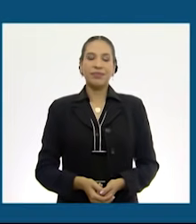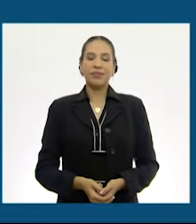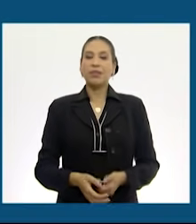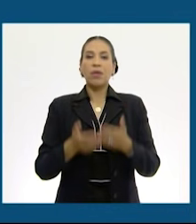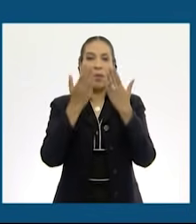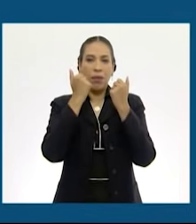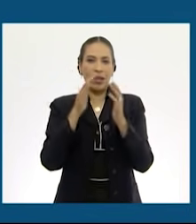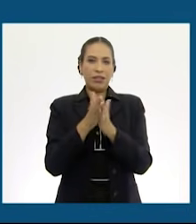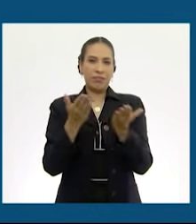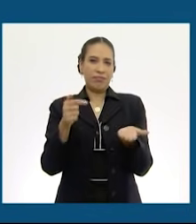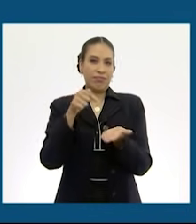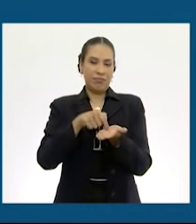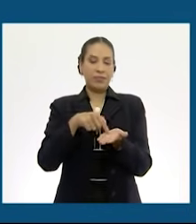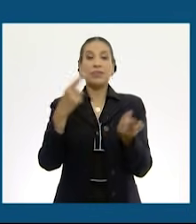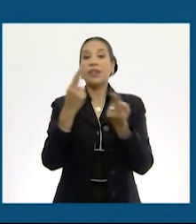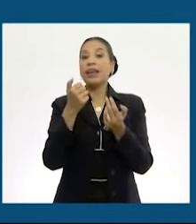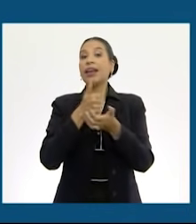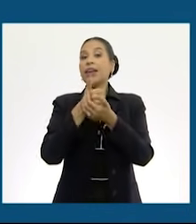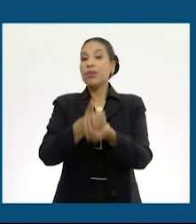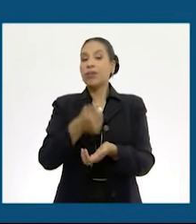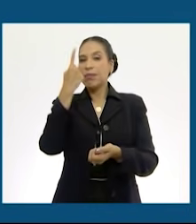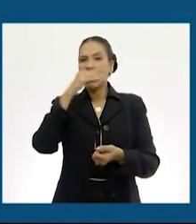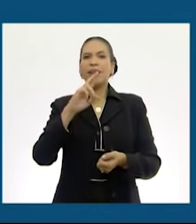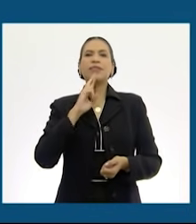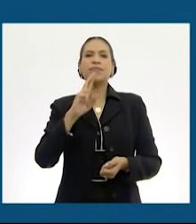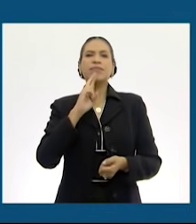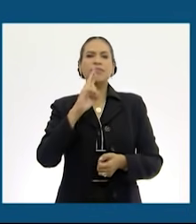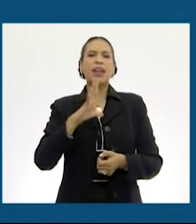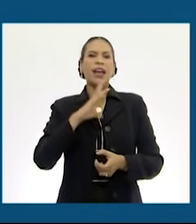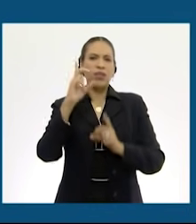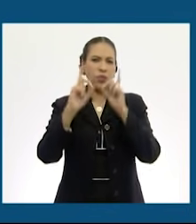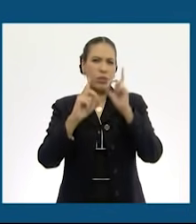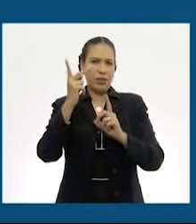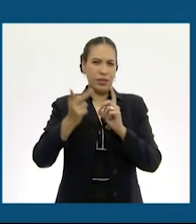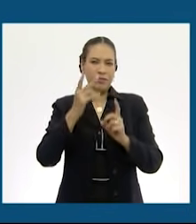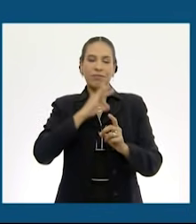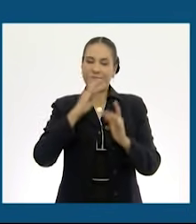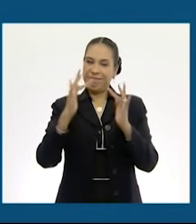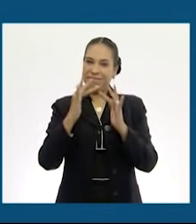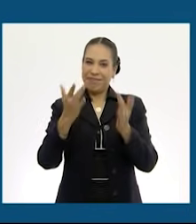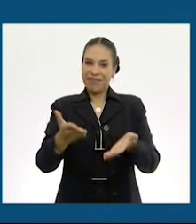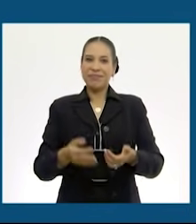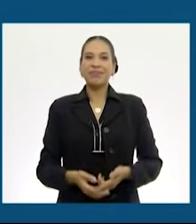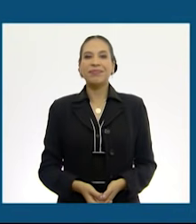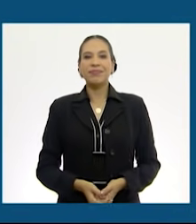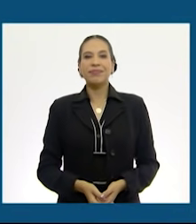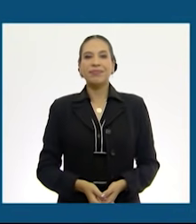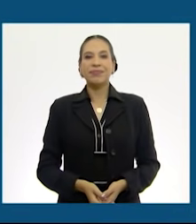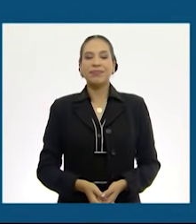Si no tienes el libro de texto o necesitas ayuda para responder tus dudas, contáctanos.